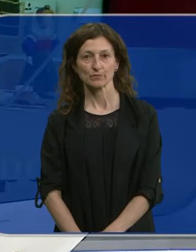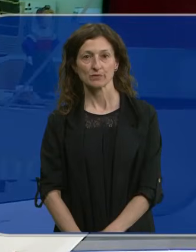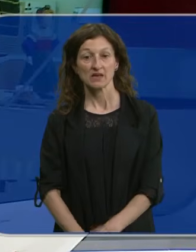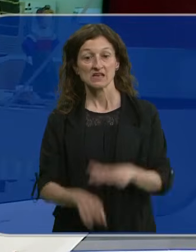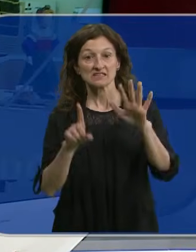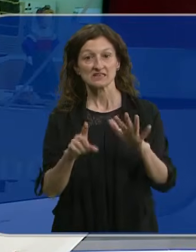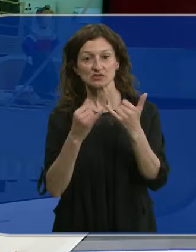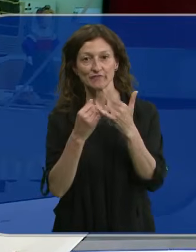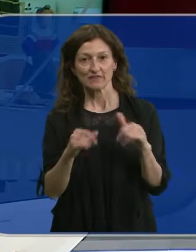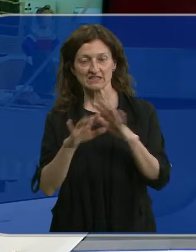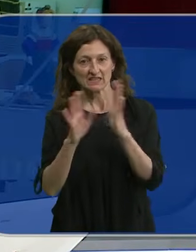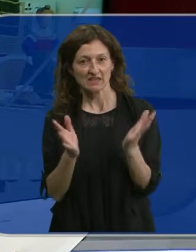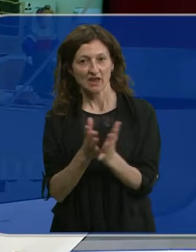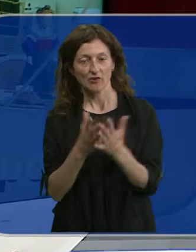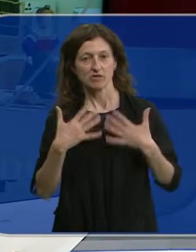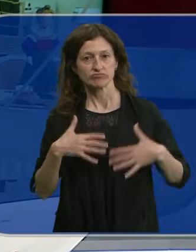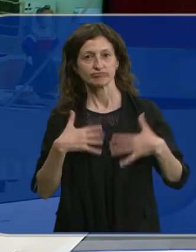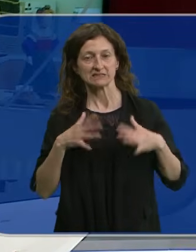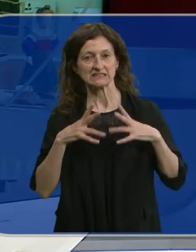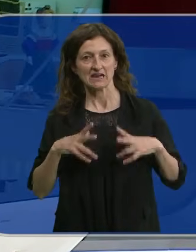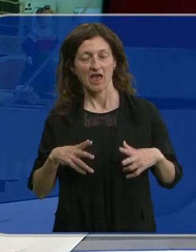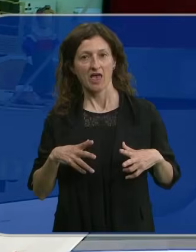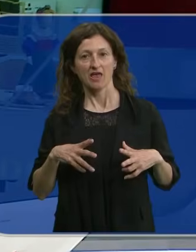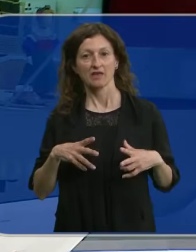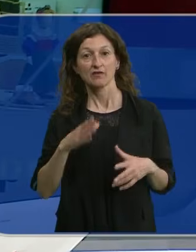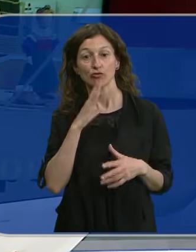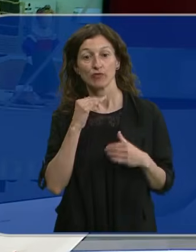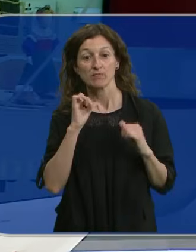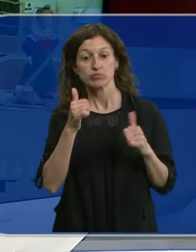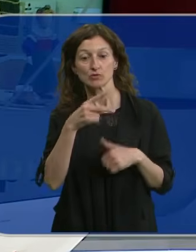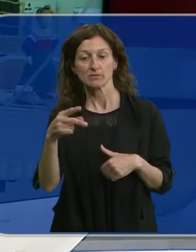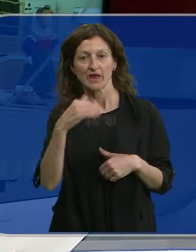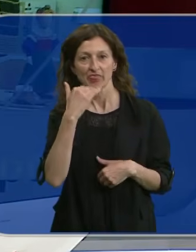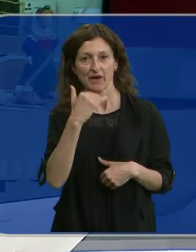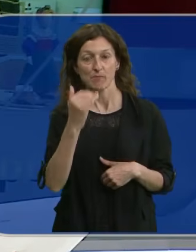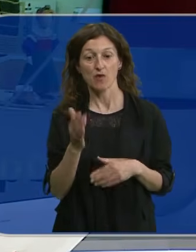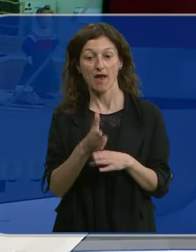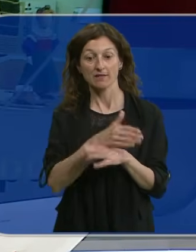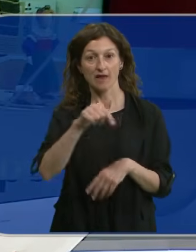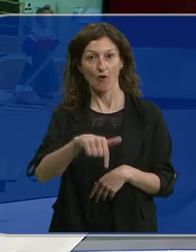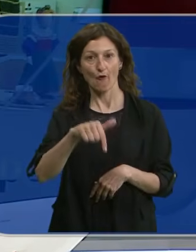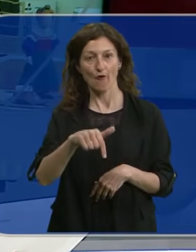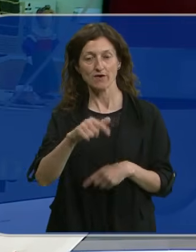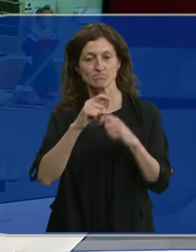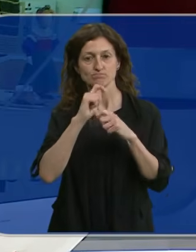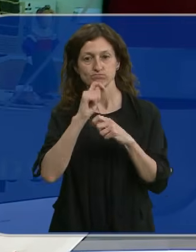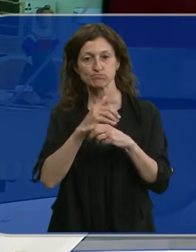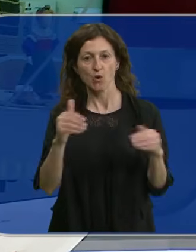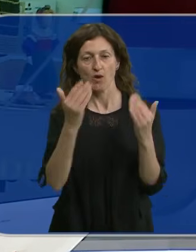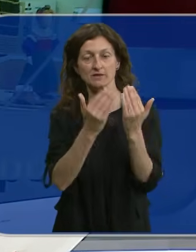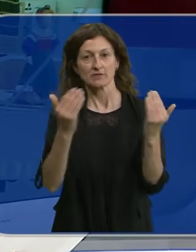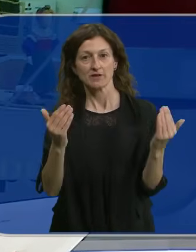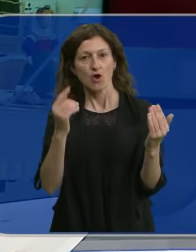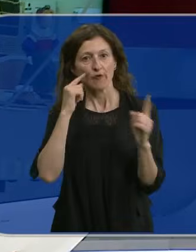El 6º Festival Internacional de Indumentaria Tradicional arrancará en Zamora en 2 semanas, aunque como preámbulo hoy se han inaugurado las